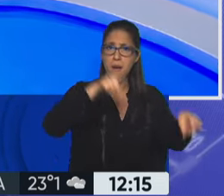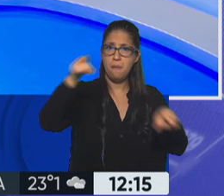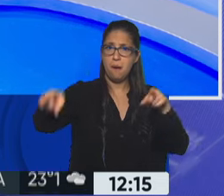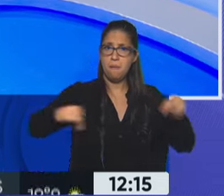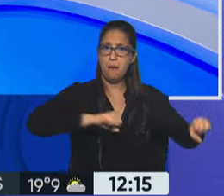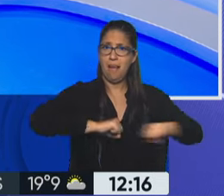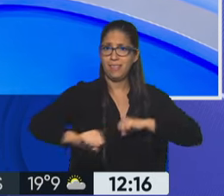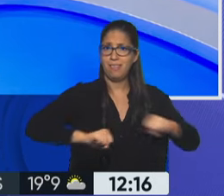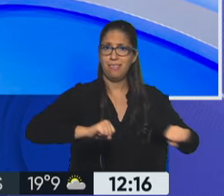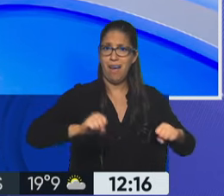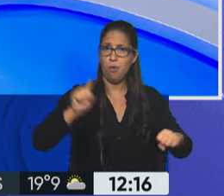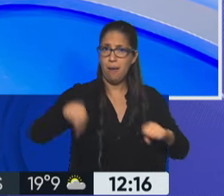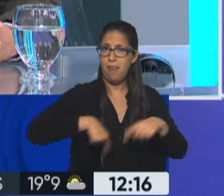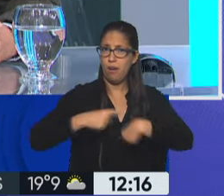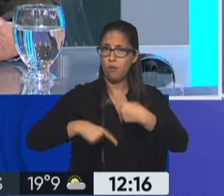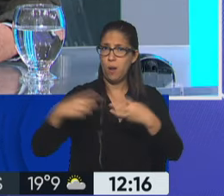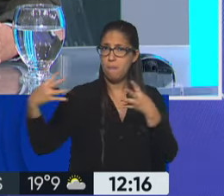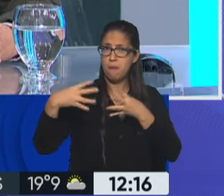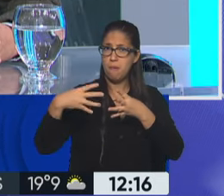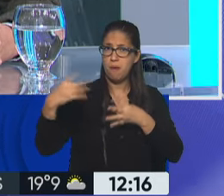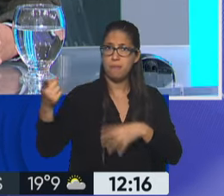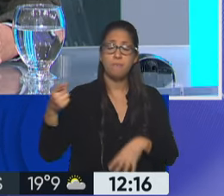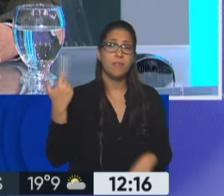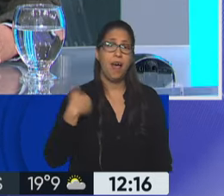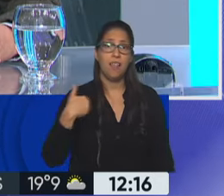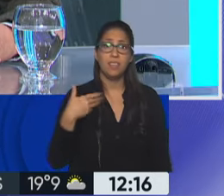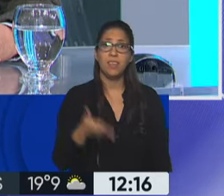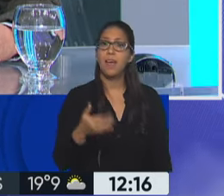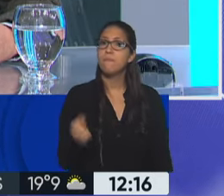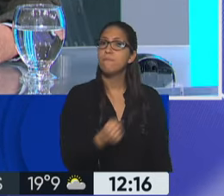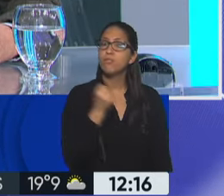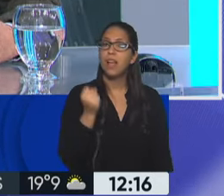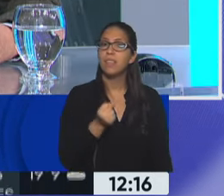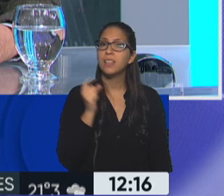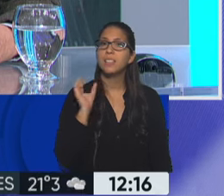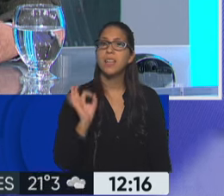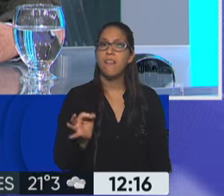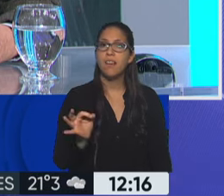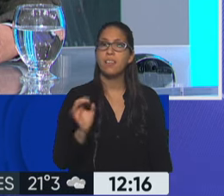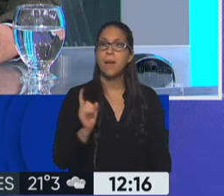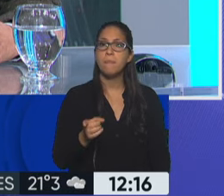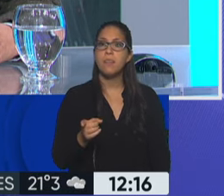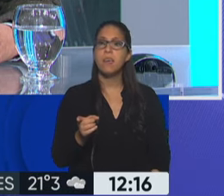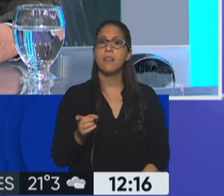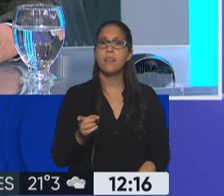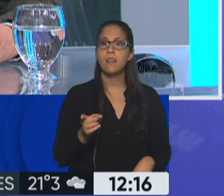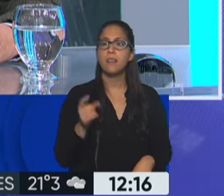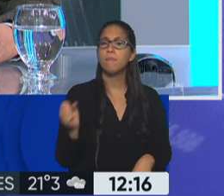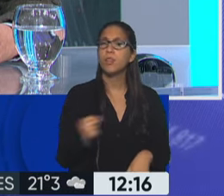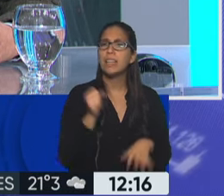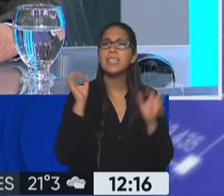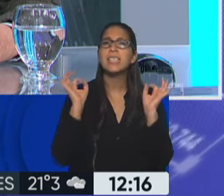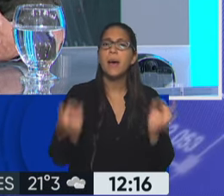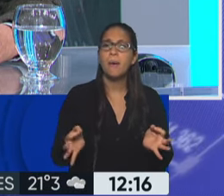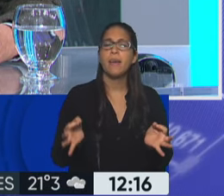para llevar adelante su conflicto y para la Argentina también es es bueno también pensar digo es importante pensar que